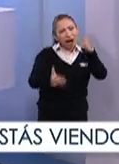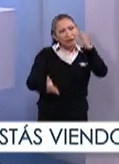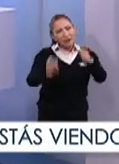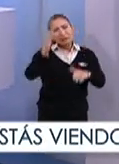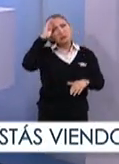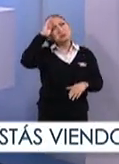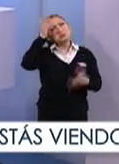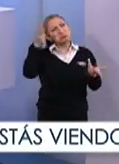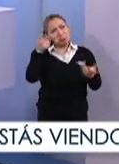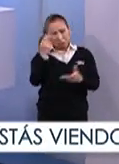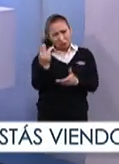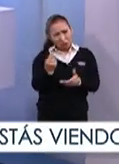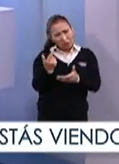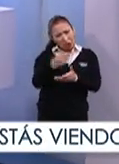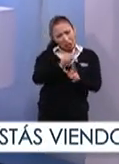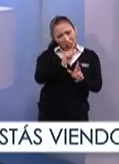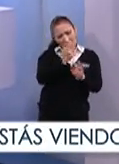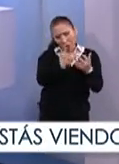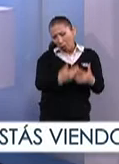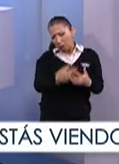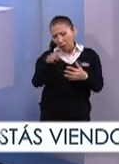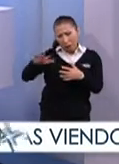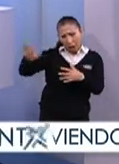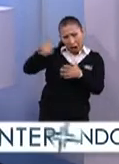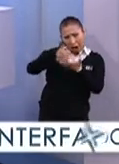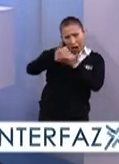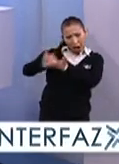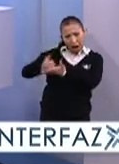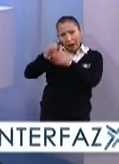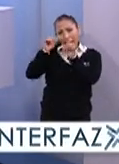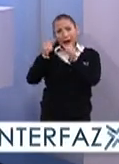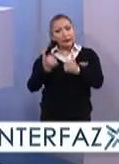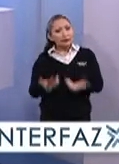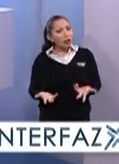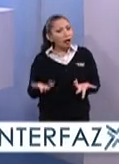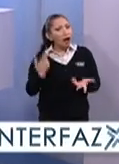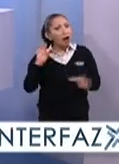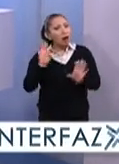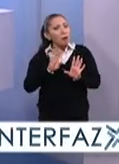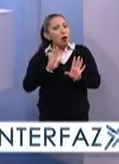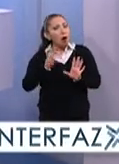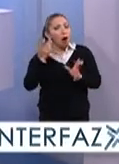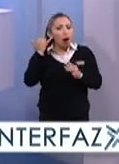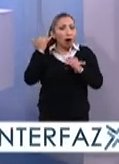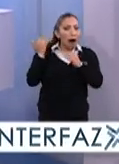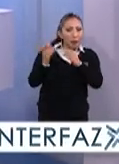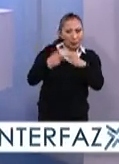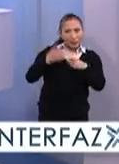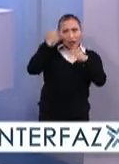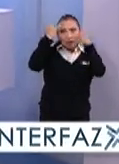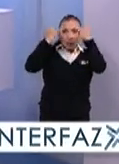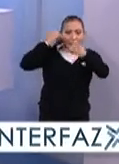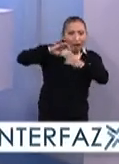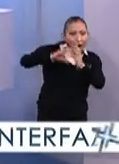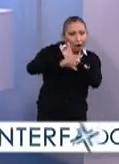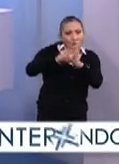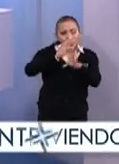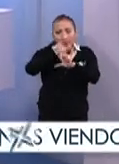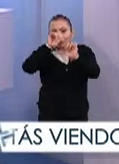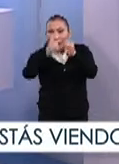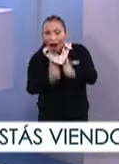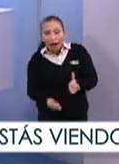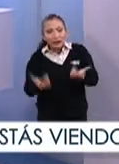nos preguntamos, ¿son necesarias las tecnologías en el arte? ¿Qué tanto se descuida la creación artística? ¿Qué tanto impacta